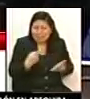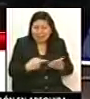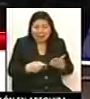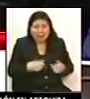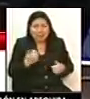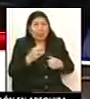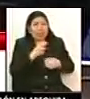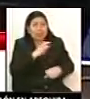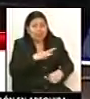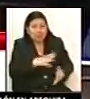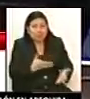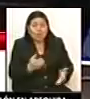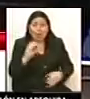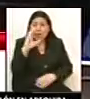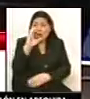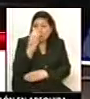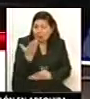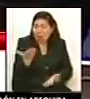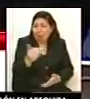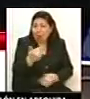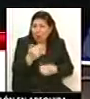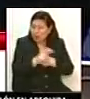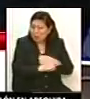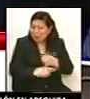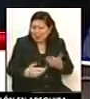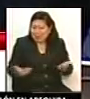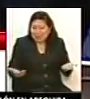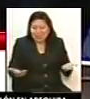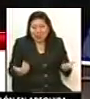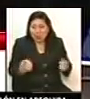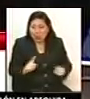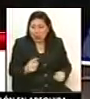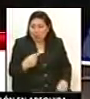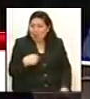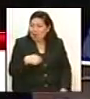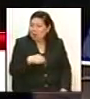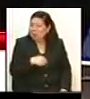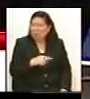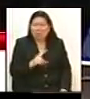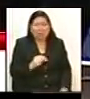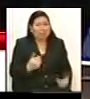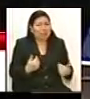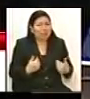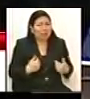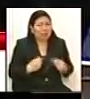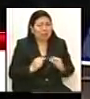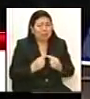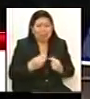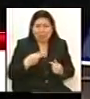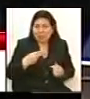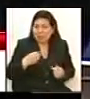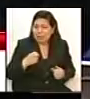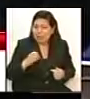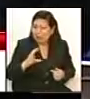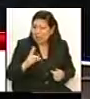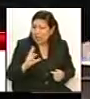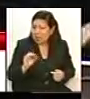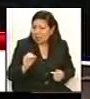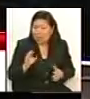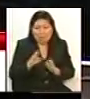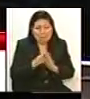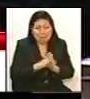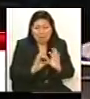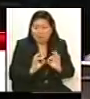vayan a Chile o a Colombia o a otro lugar? Cuando nosotros, no es que tengamos un sector de hidrocarburos que sea el